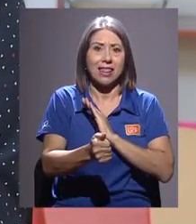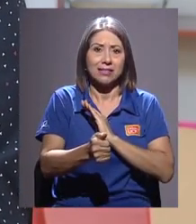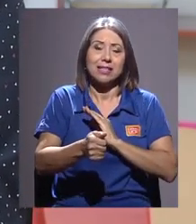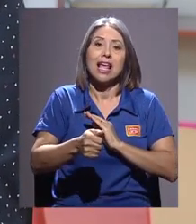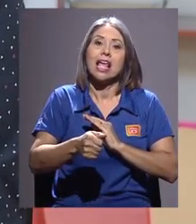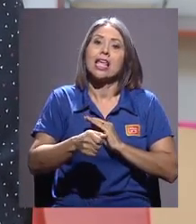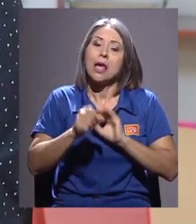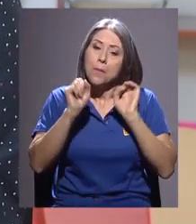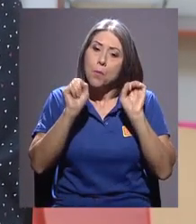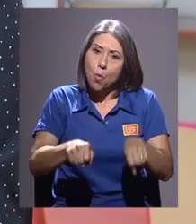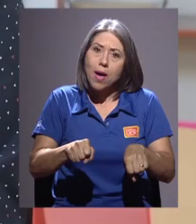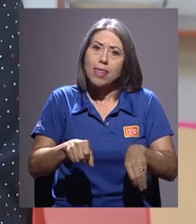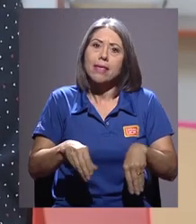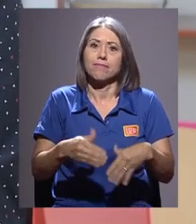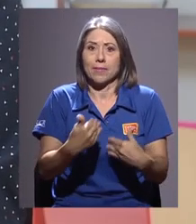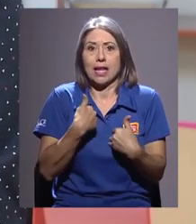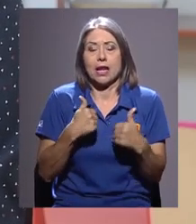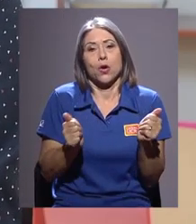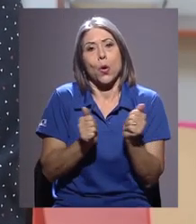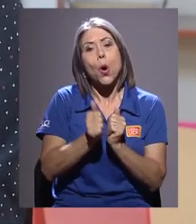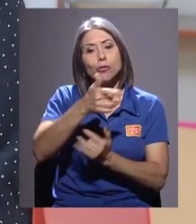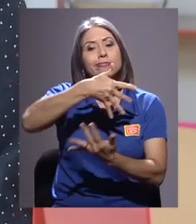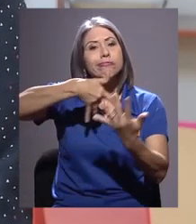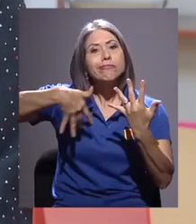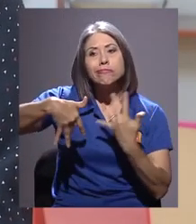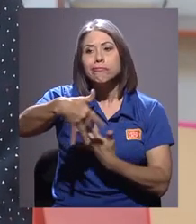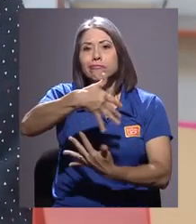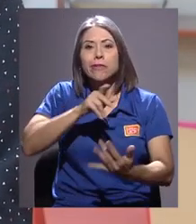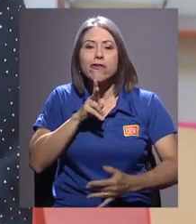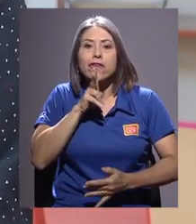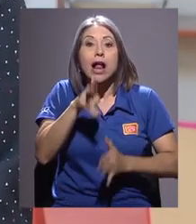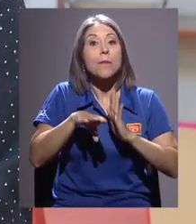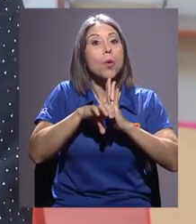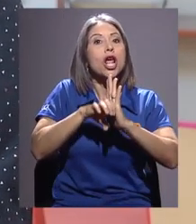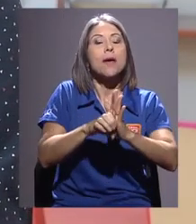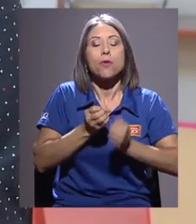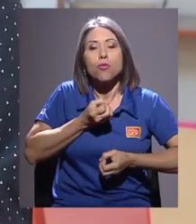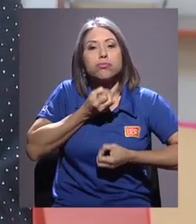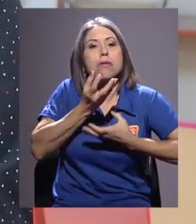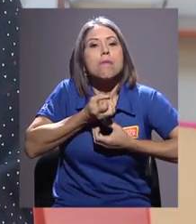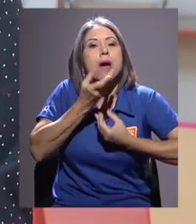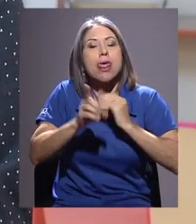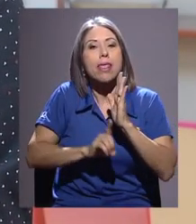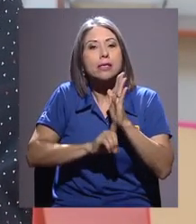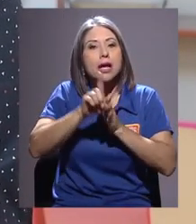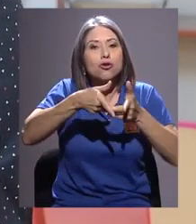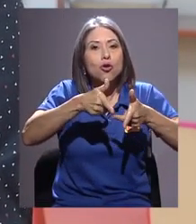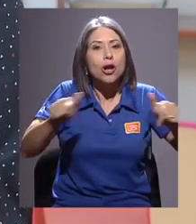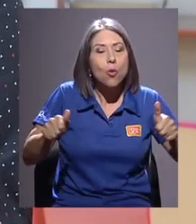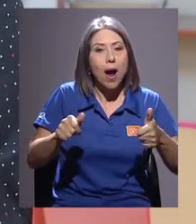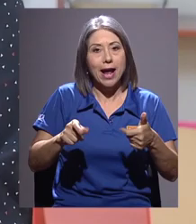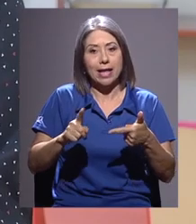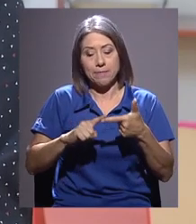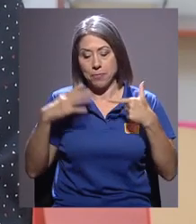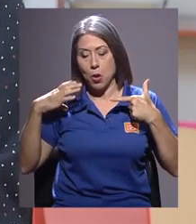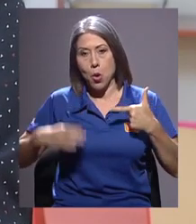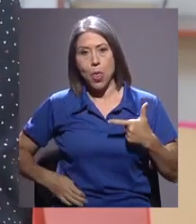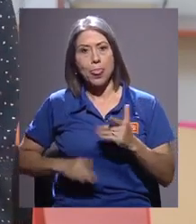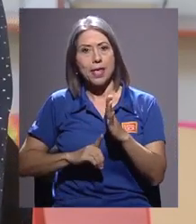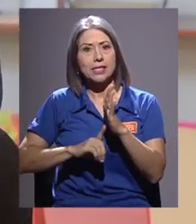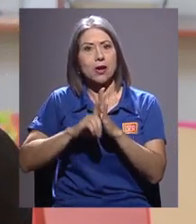real le puede brindar, como lo es el desarrollo del lenguaje, el desarrollo motor,